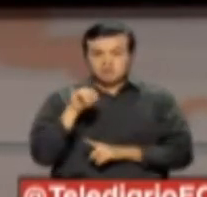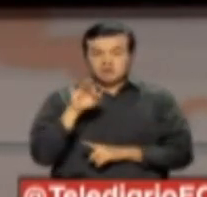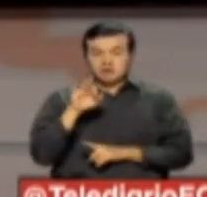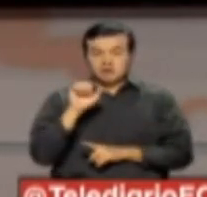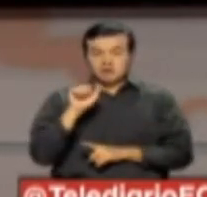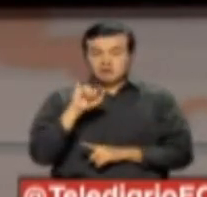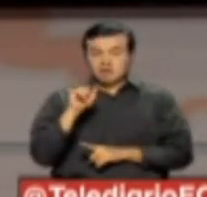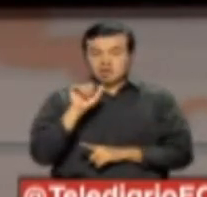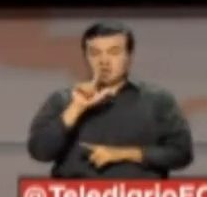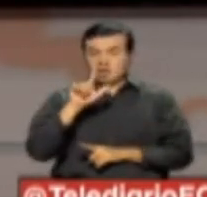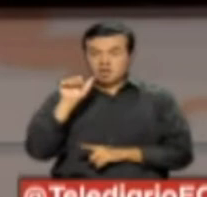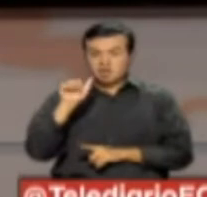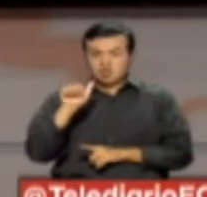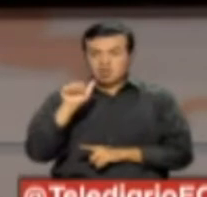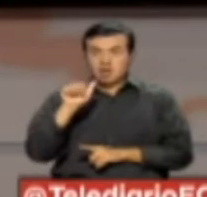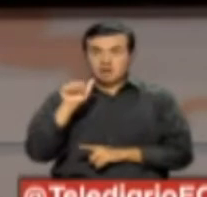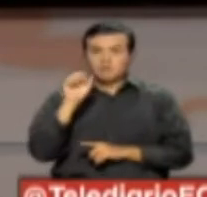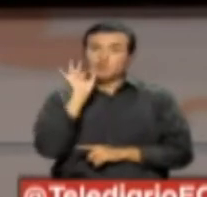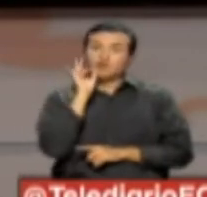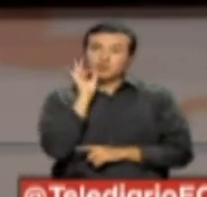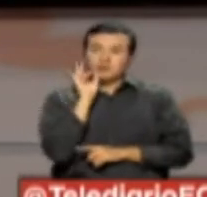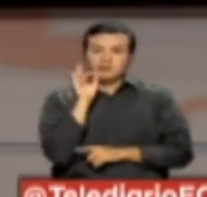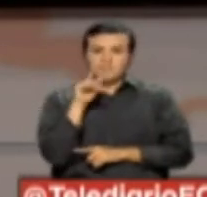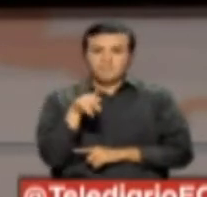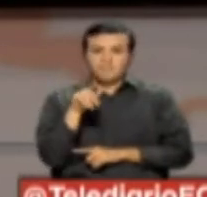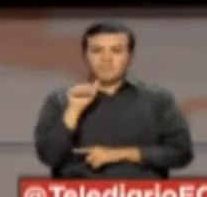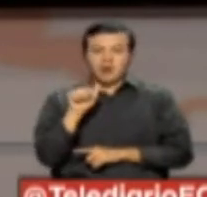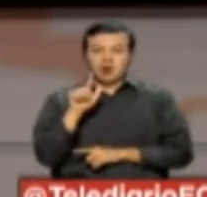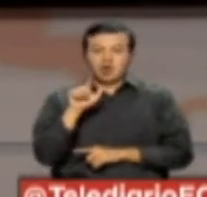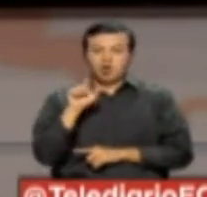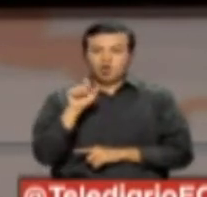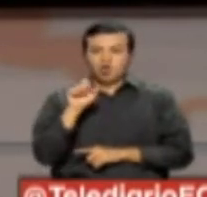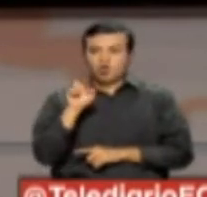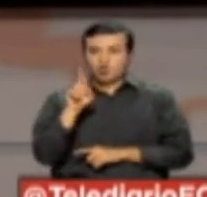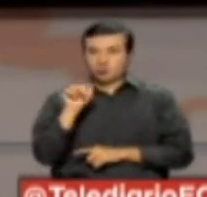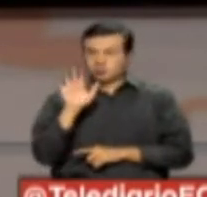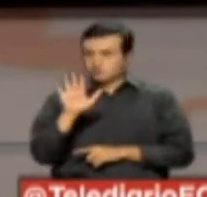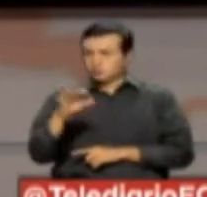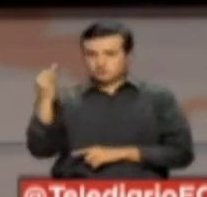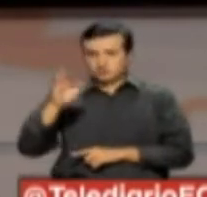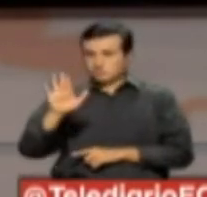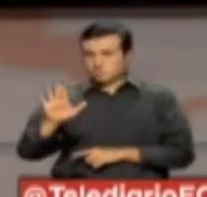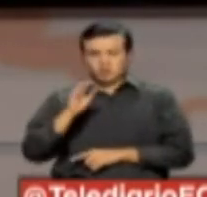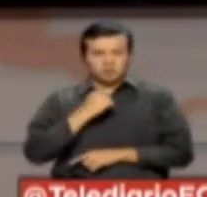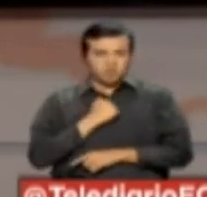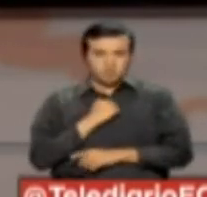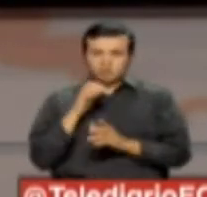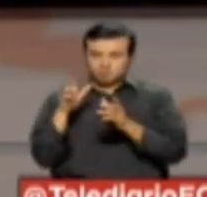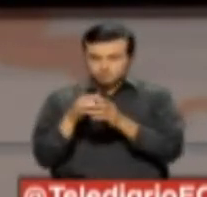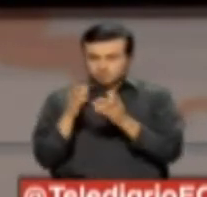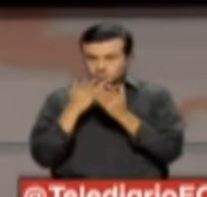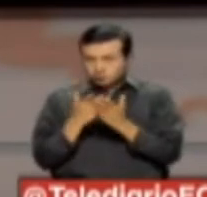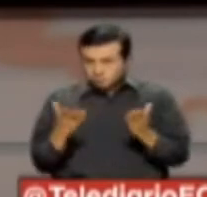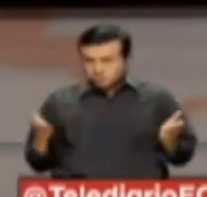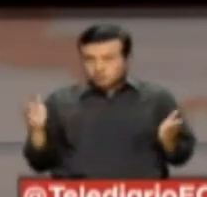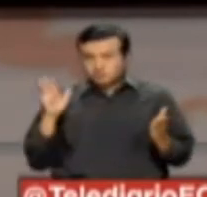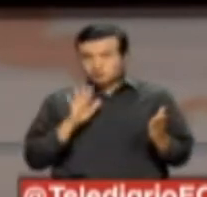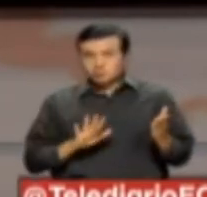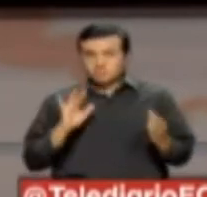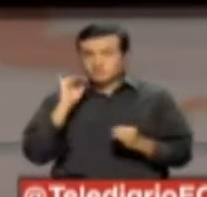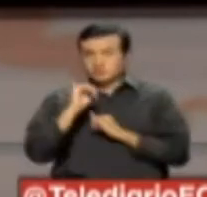este tipo de signos distintivos identifican principalmente o están diseñados para identificar los productos a nivel